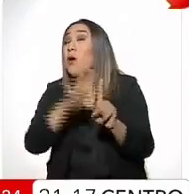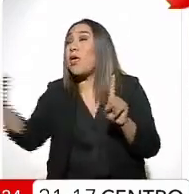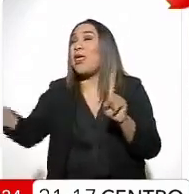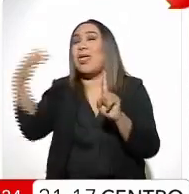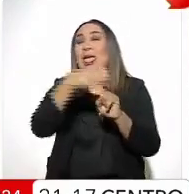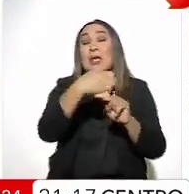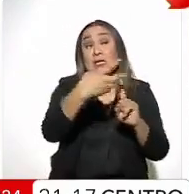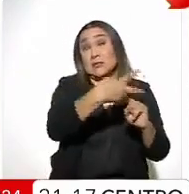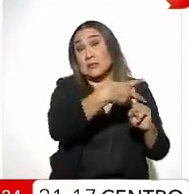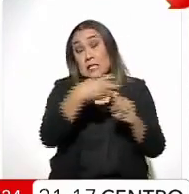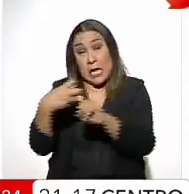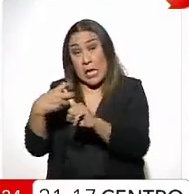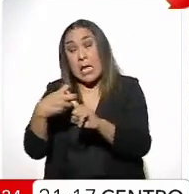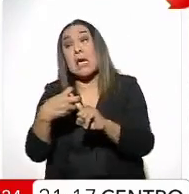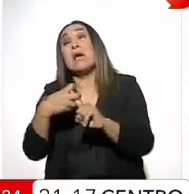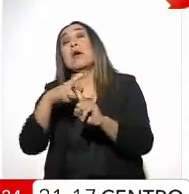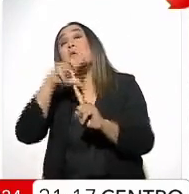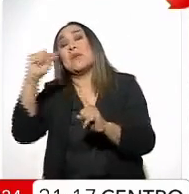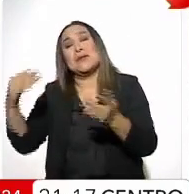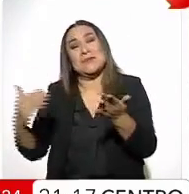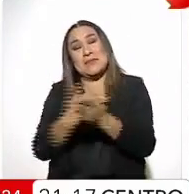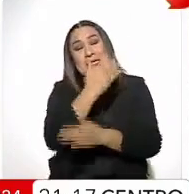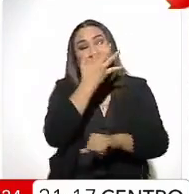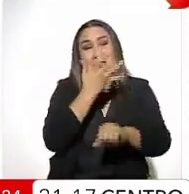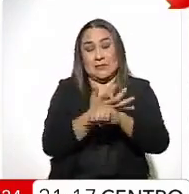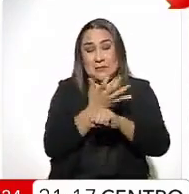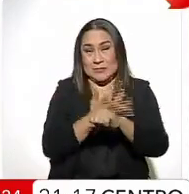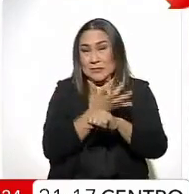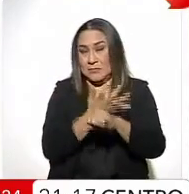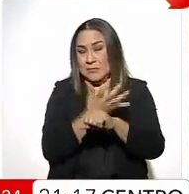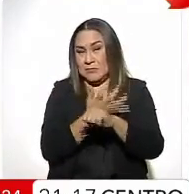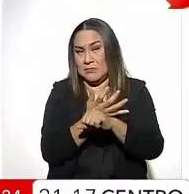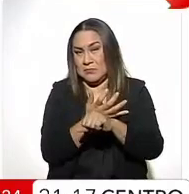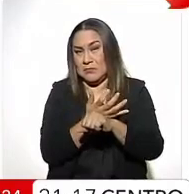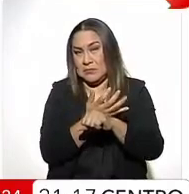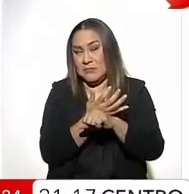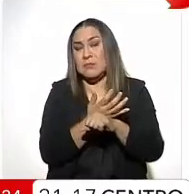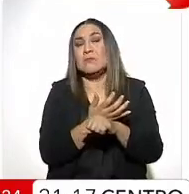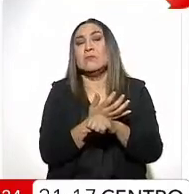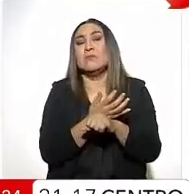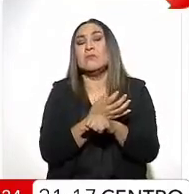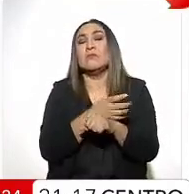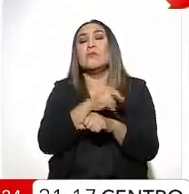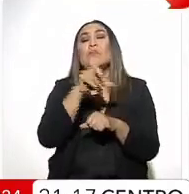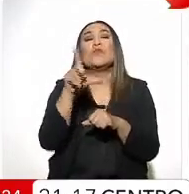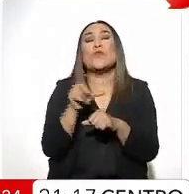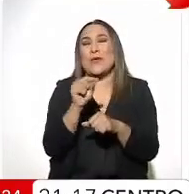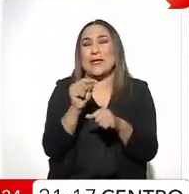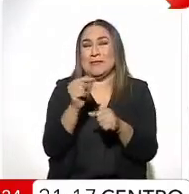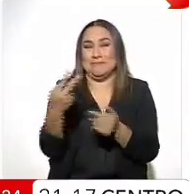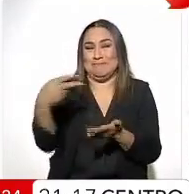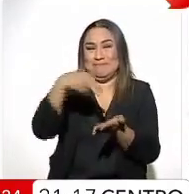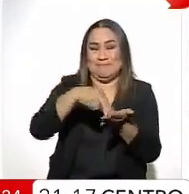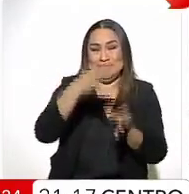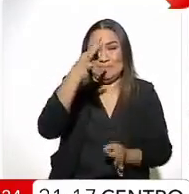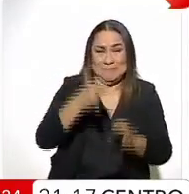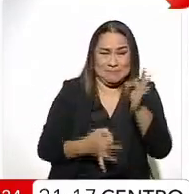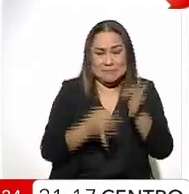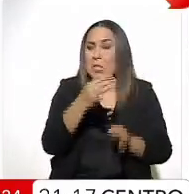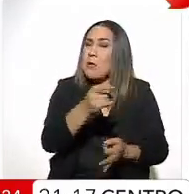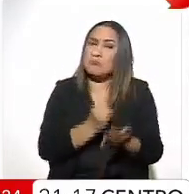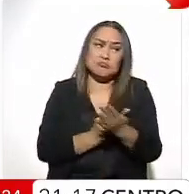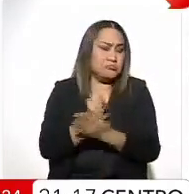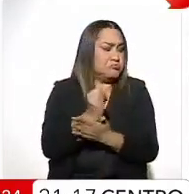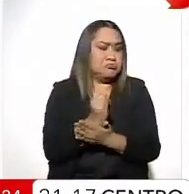y llegaba a los Estados Unidos y estaba enfrente de una corte, no iban a